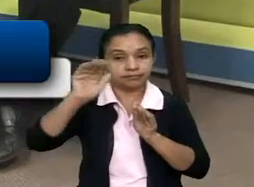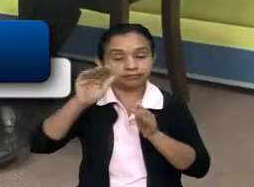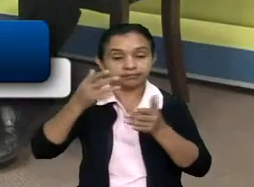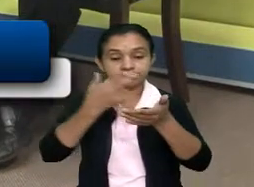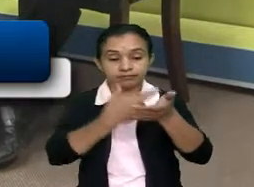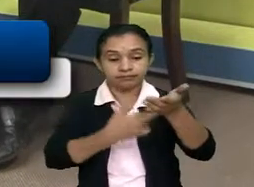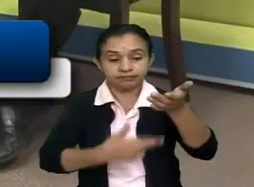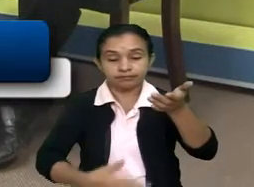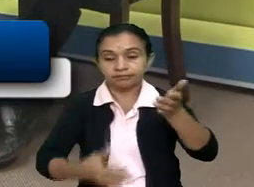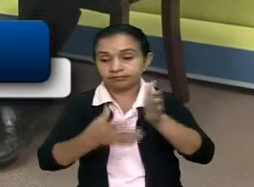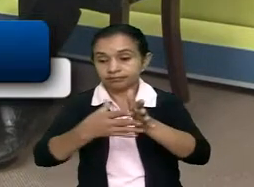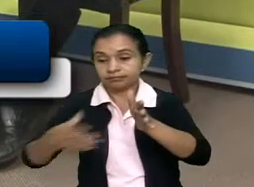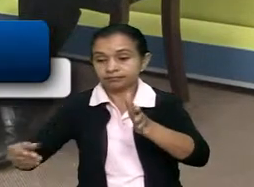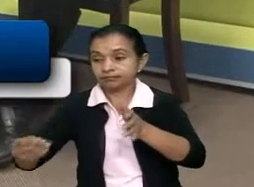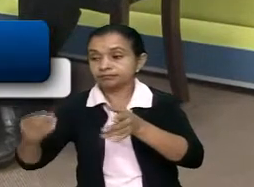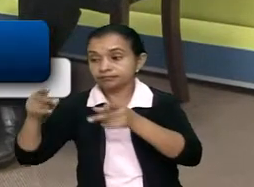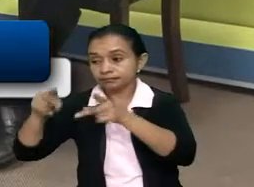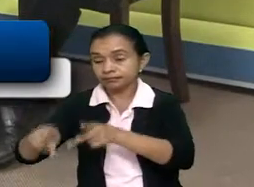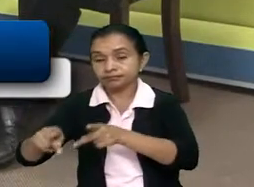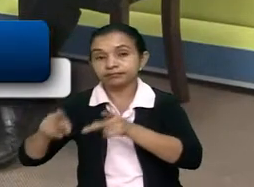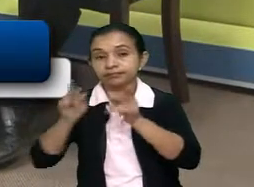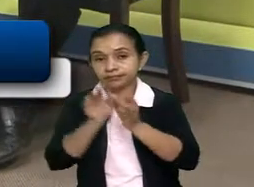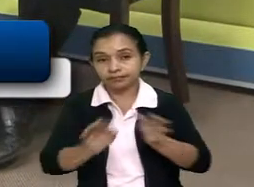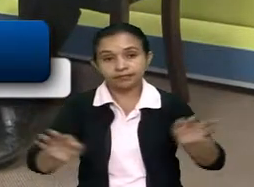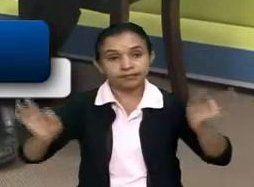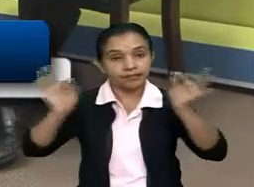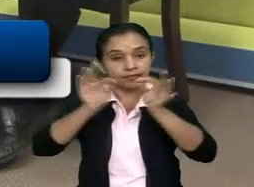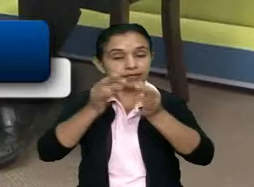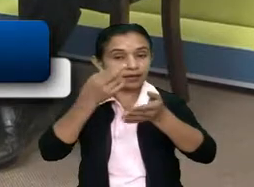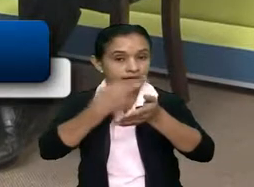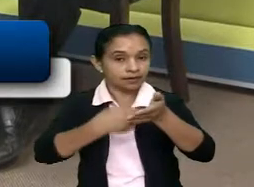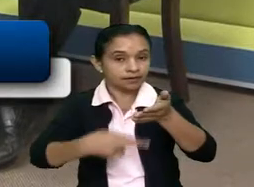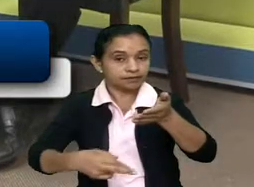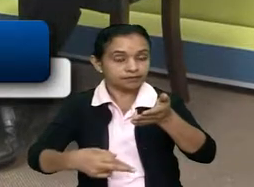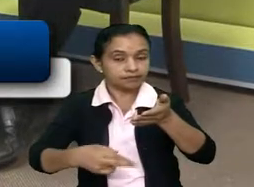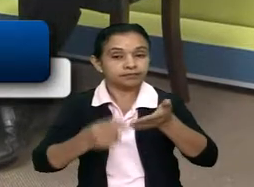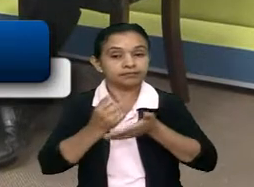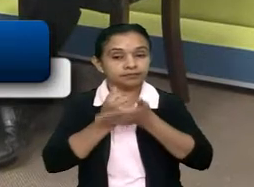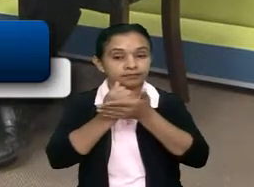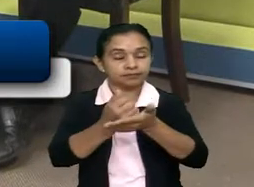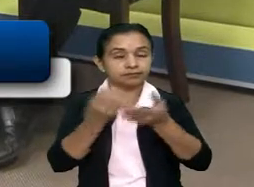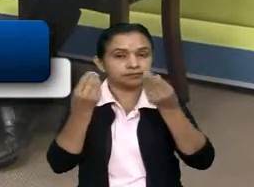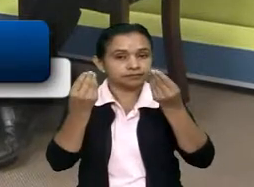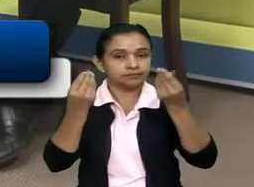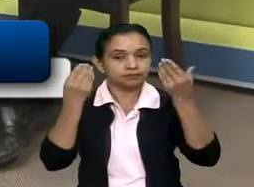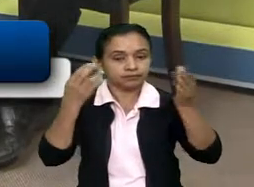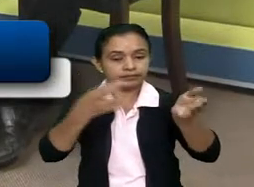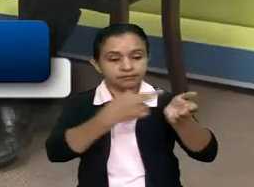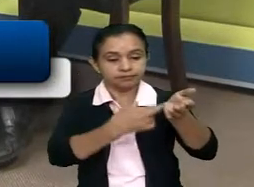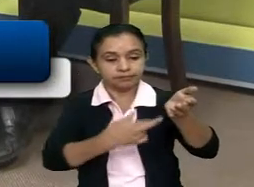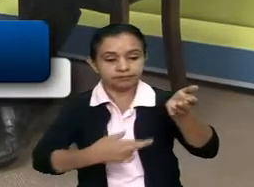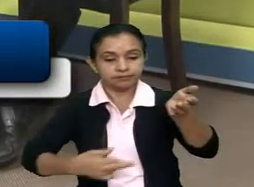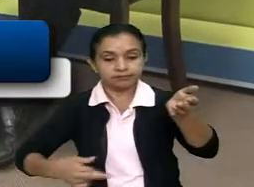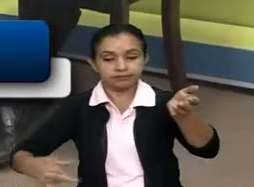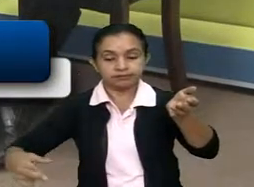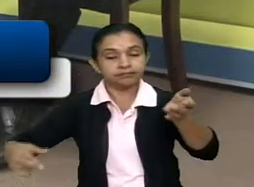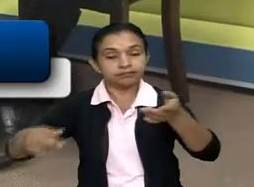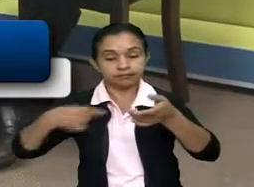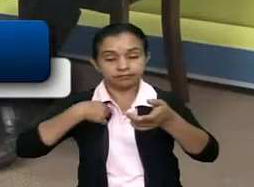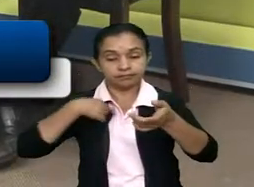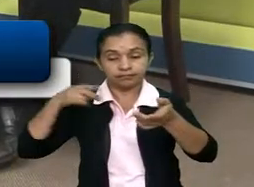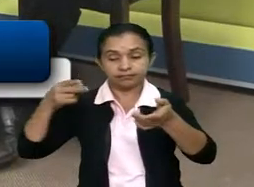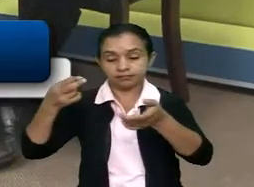eso es grande gran importancia porque la sangre aunque le da muchos beneficios a la hora de transfundirle a la paciente